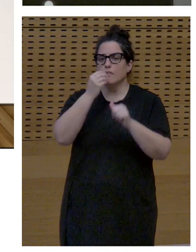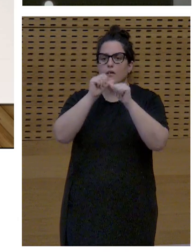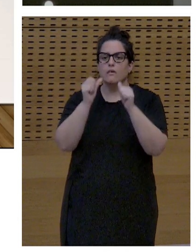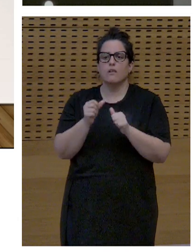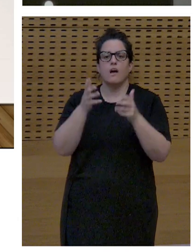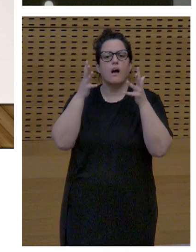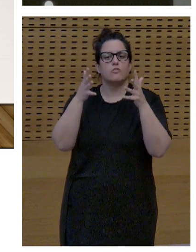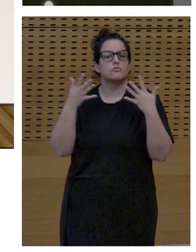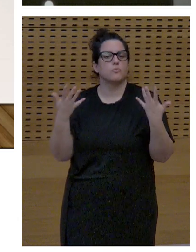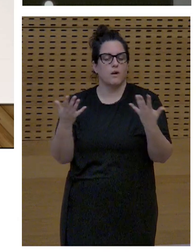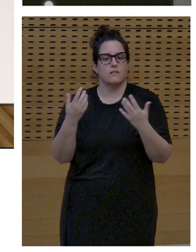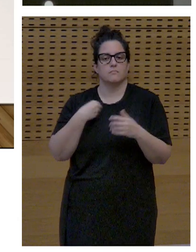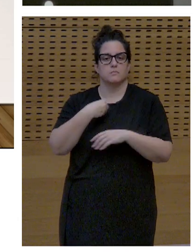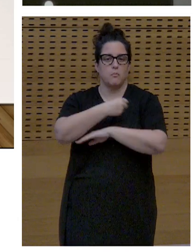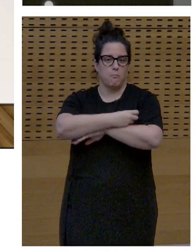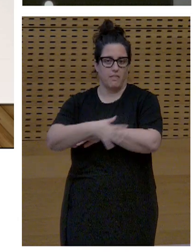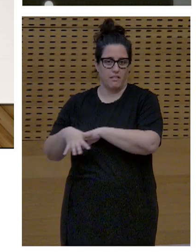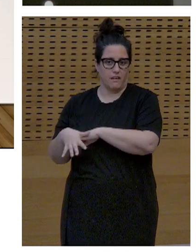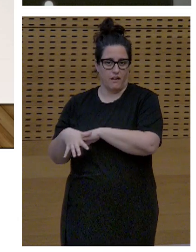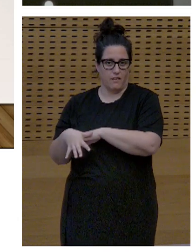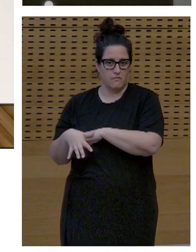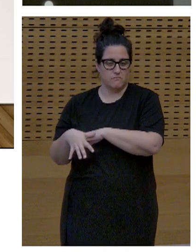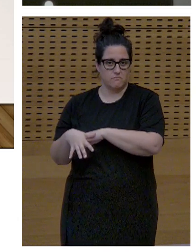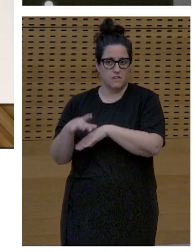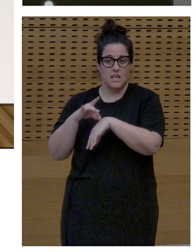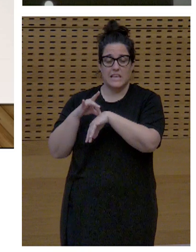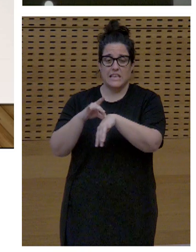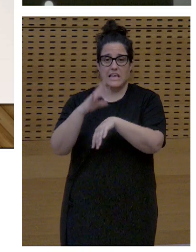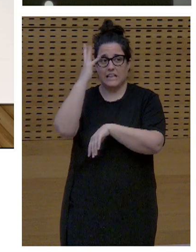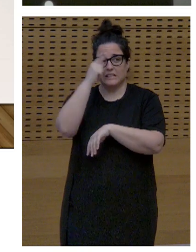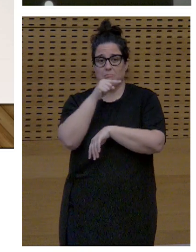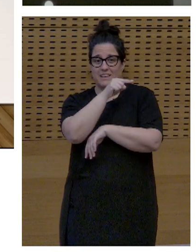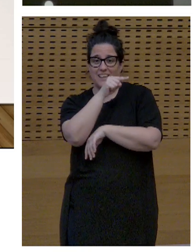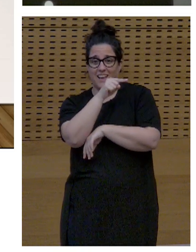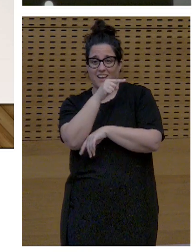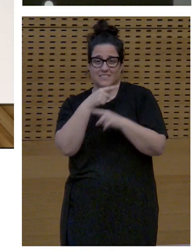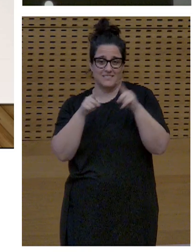dieta mediterránea, aquí. En las guías americanas, por ejemplo,